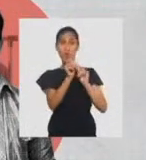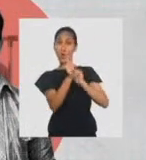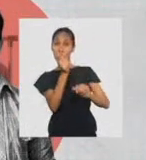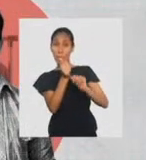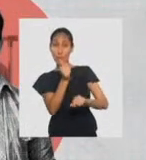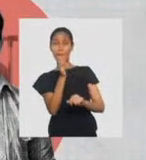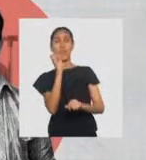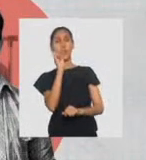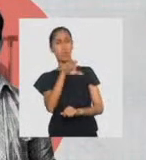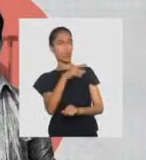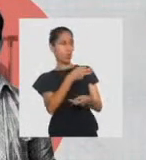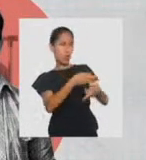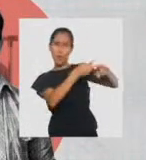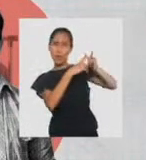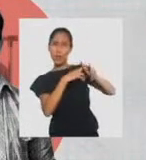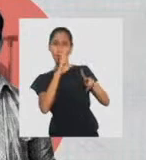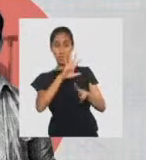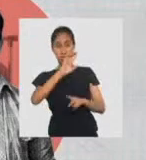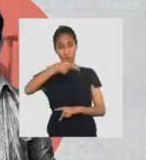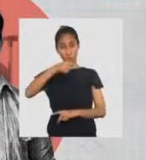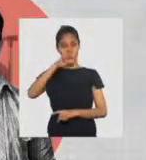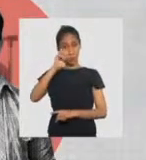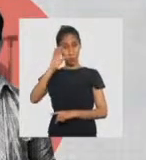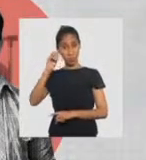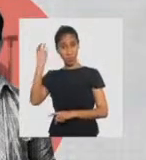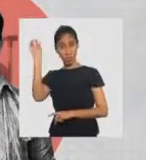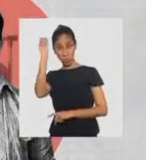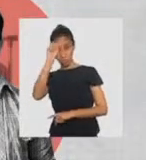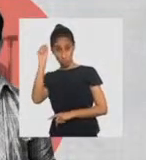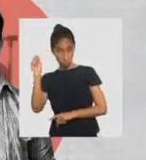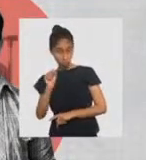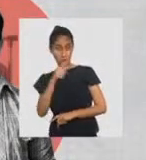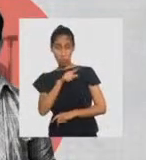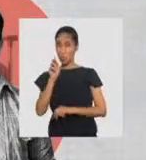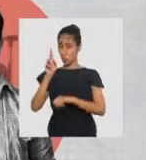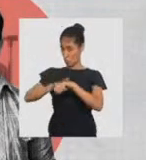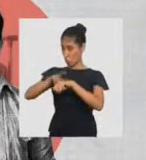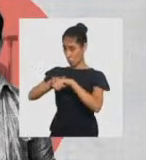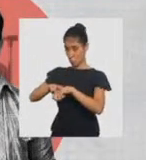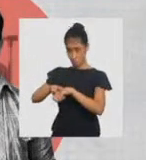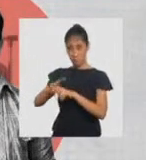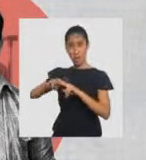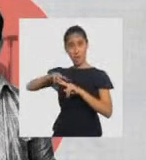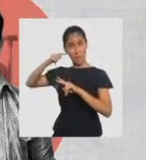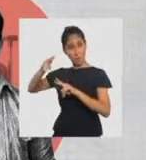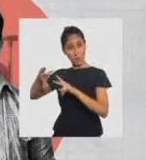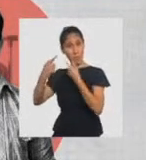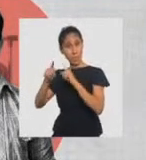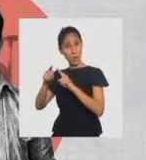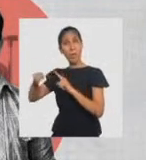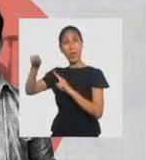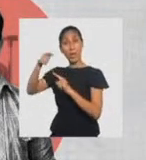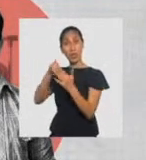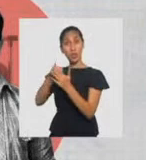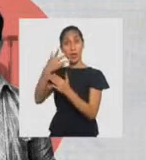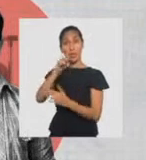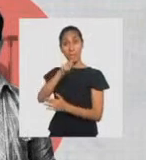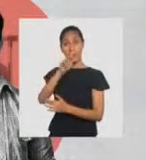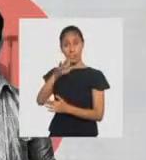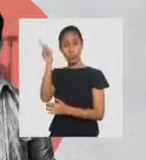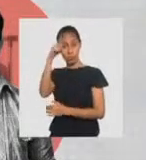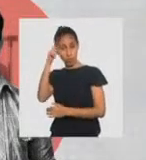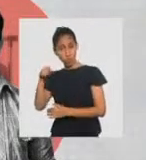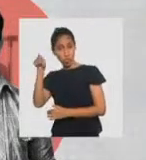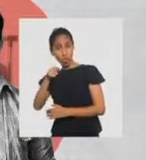préstamo por la suma de 5.000 soles. Y él les dijo que se los daría a una tasa de interés del 15% anual durante